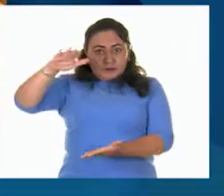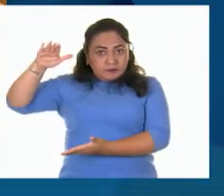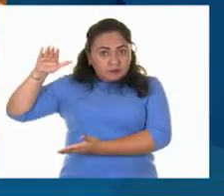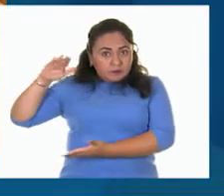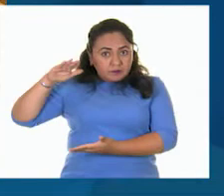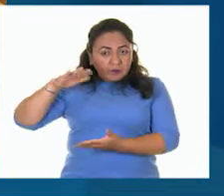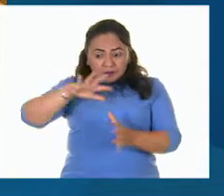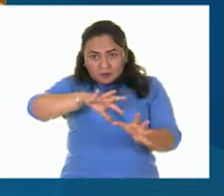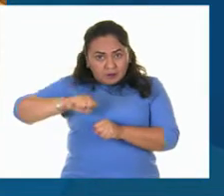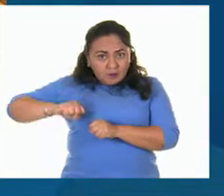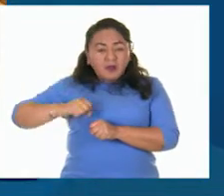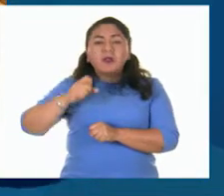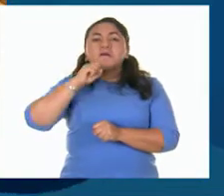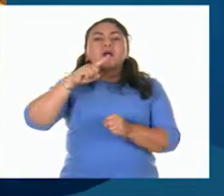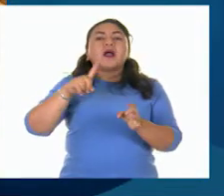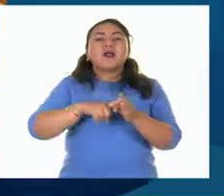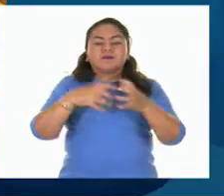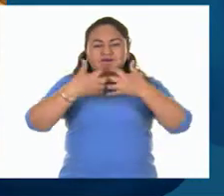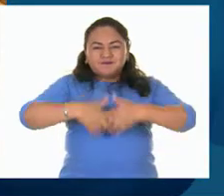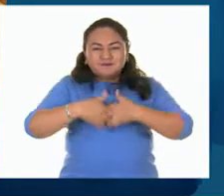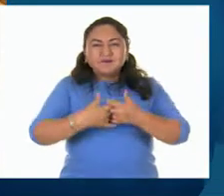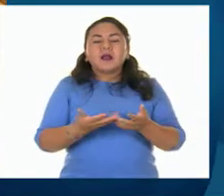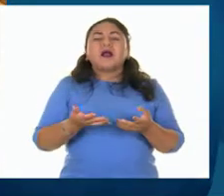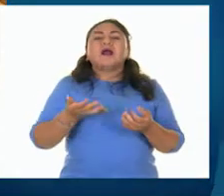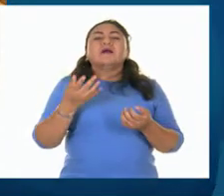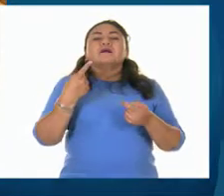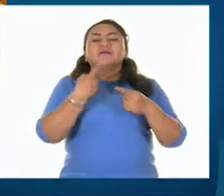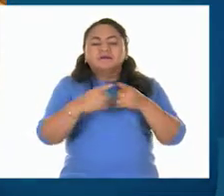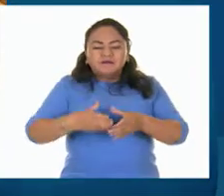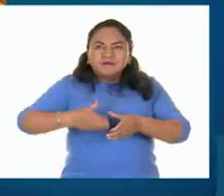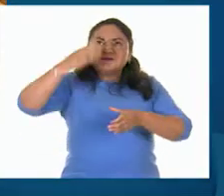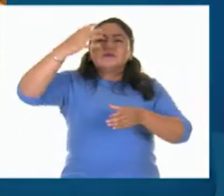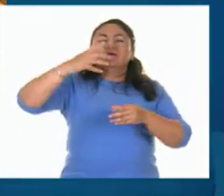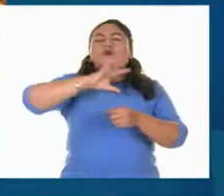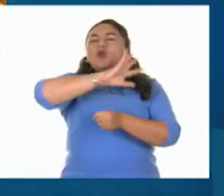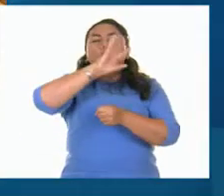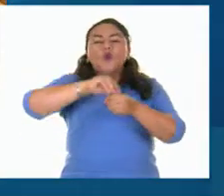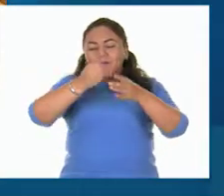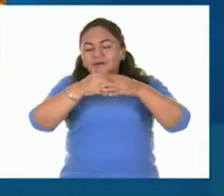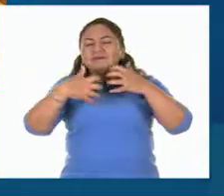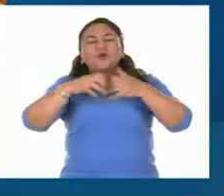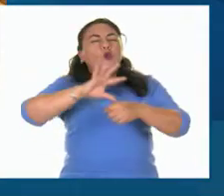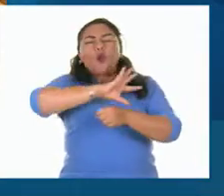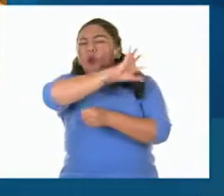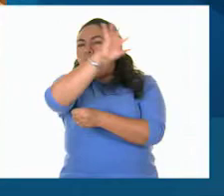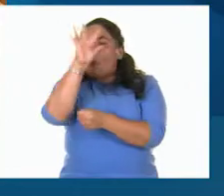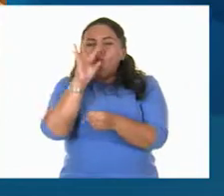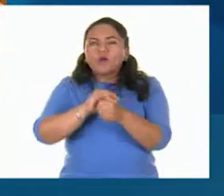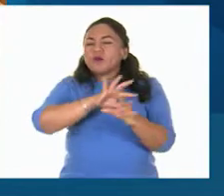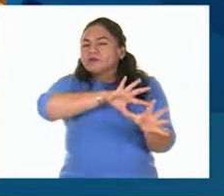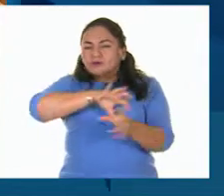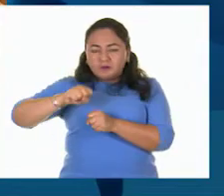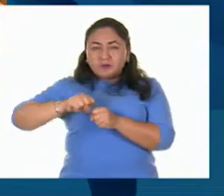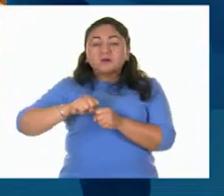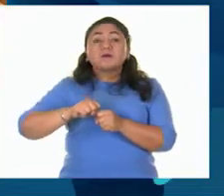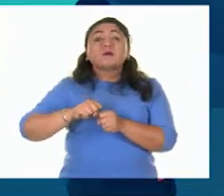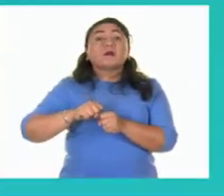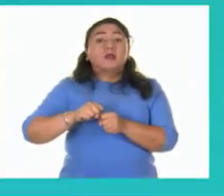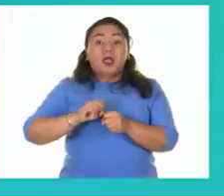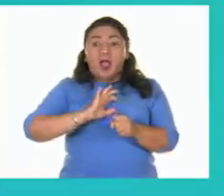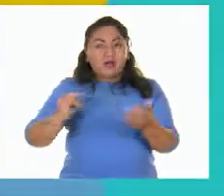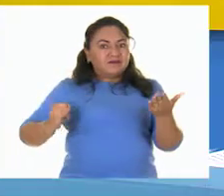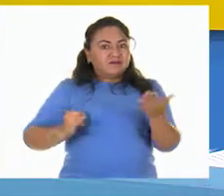sino también con las extractoras, las refinerías, los ductos y en general con la maquinaria. A cambio de esta